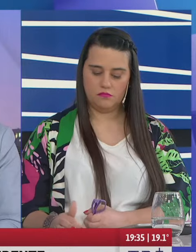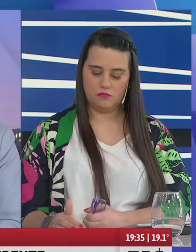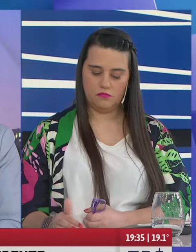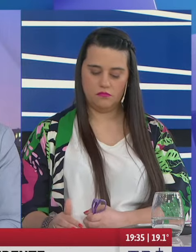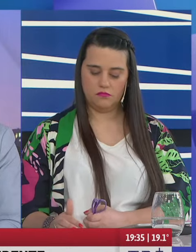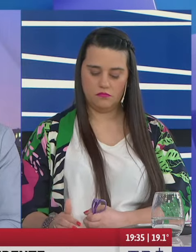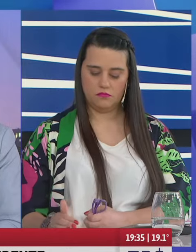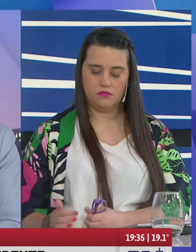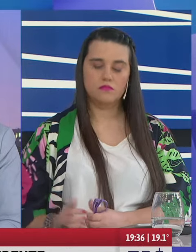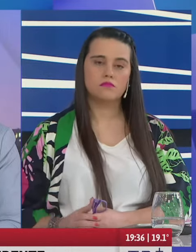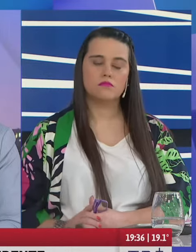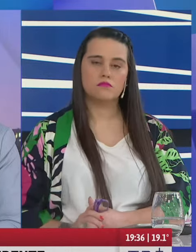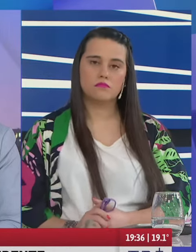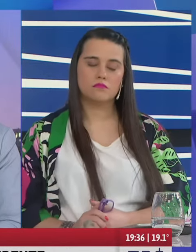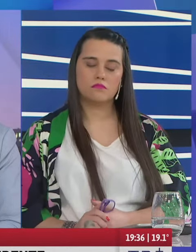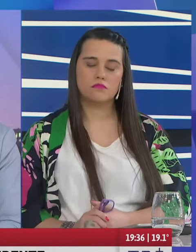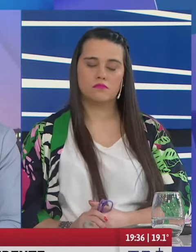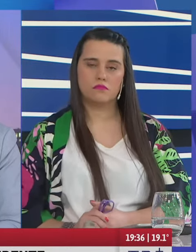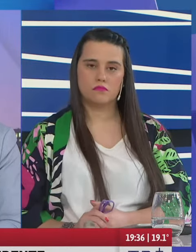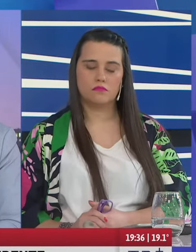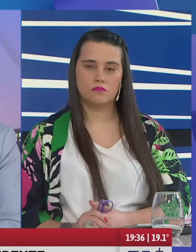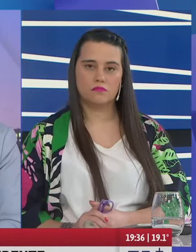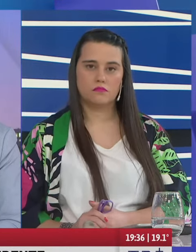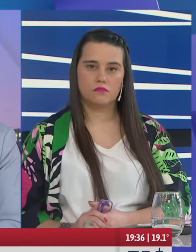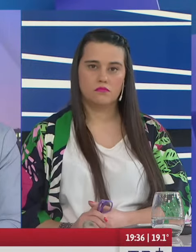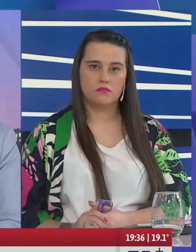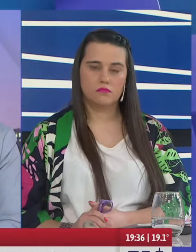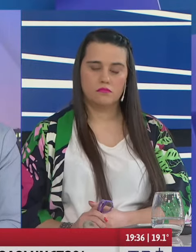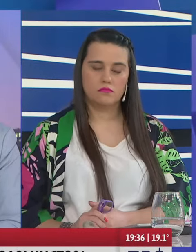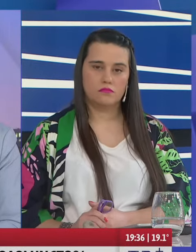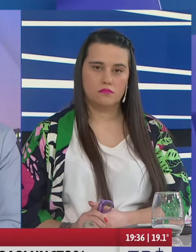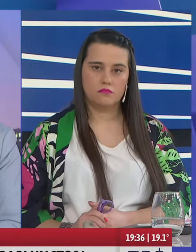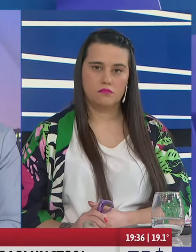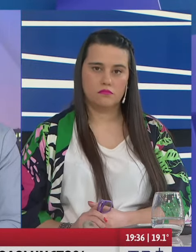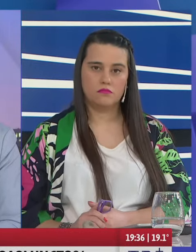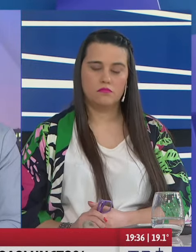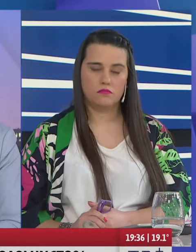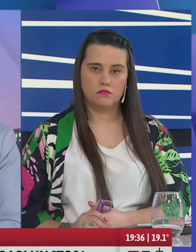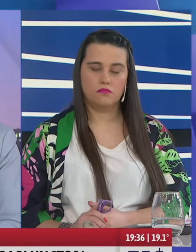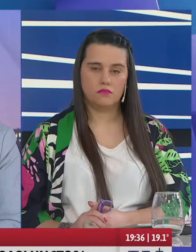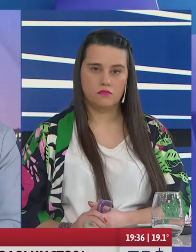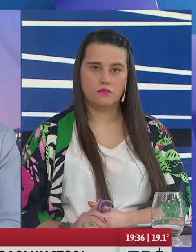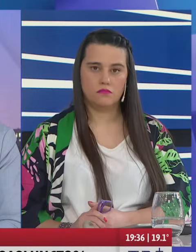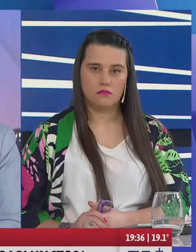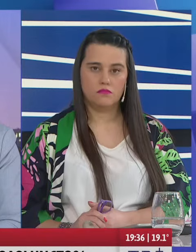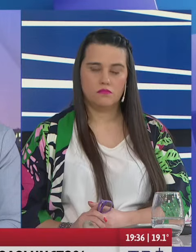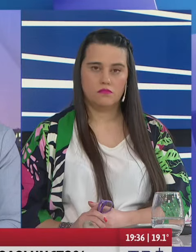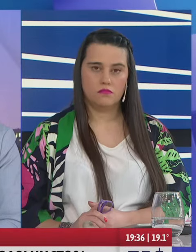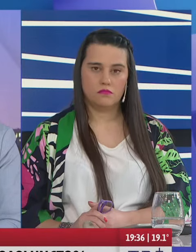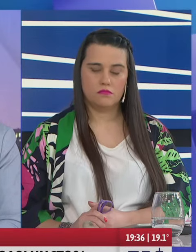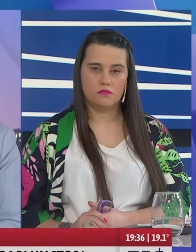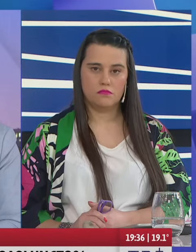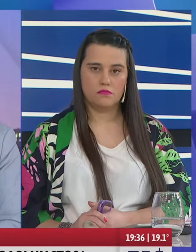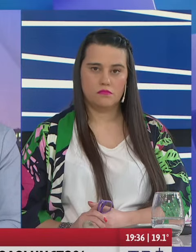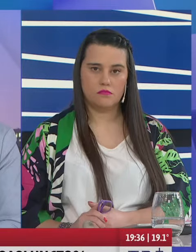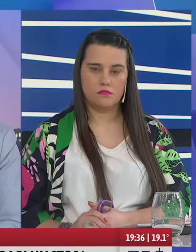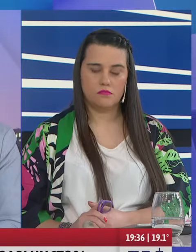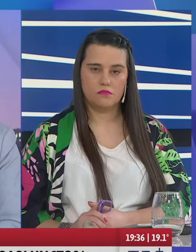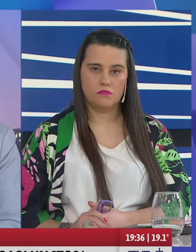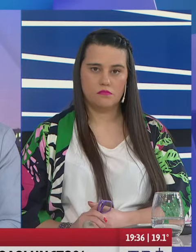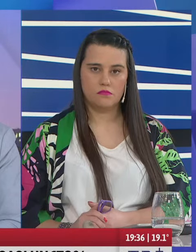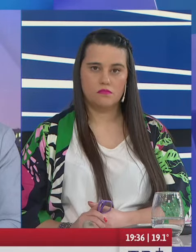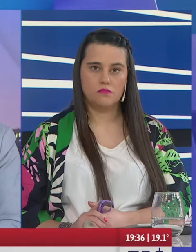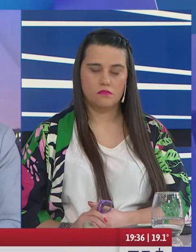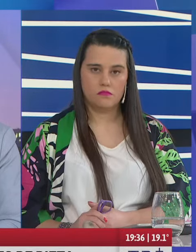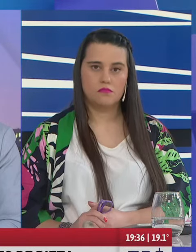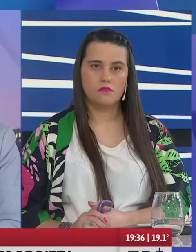los diferentes ministerios, sino que los determina el propio Ejecutivo. O sea, le dice, mira, vos podés ganar hasta acá, o este es el salario. No es lo mismo. O hay auditorías,